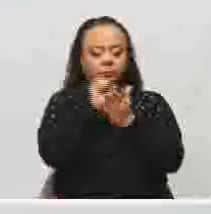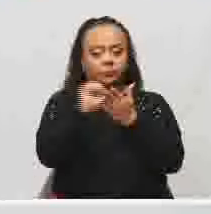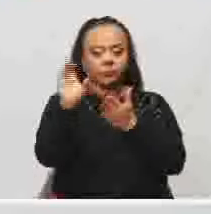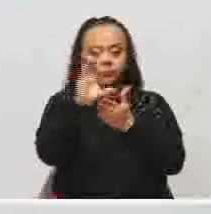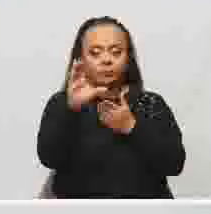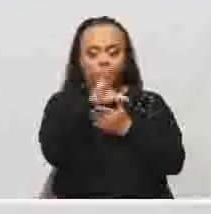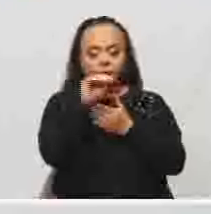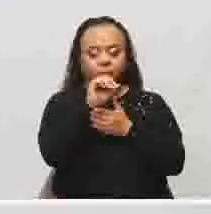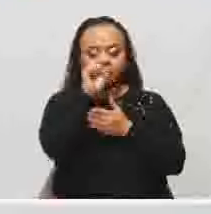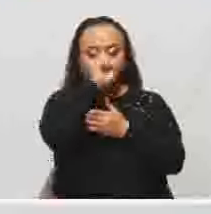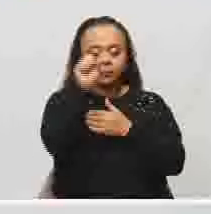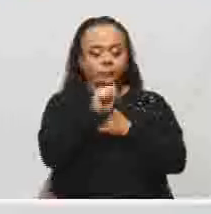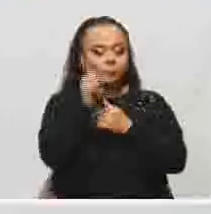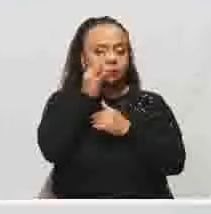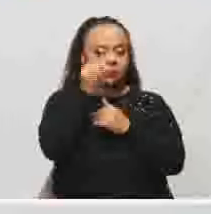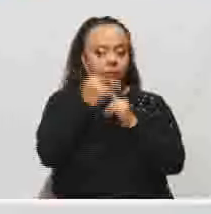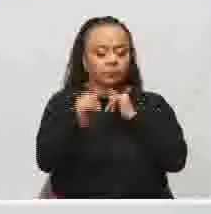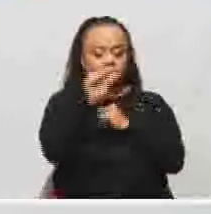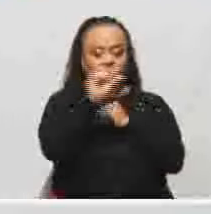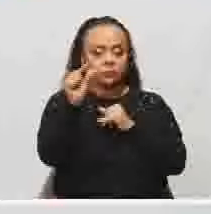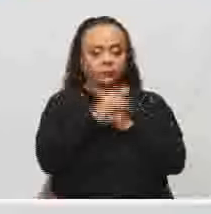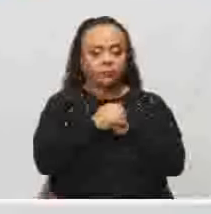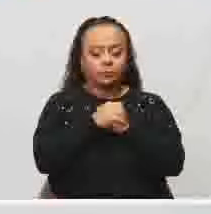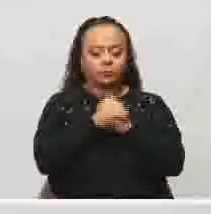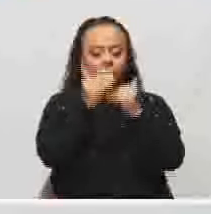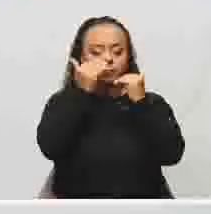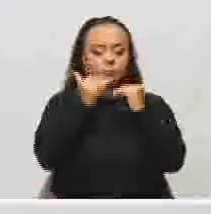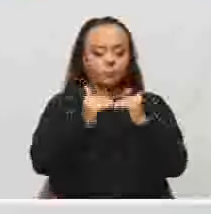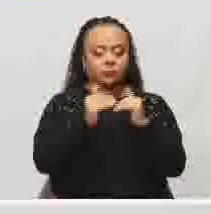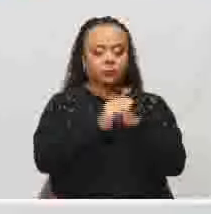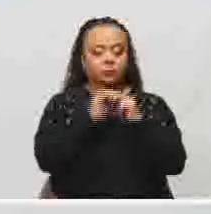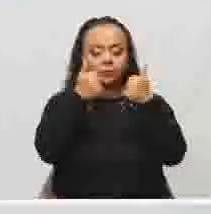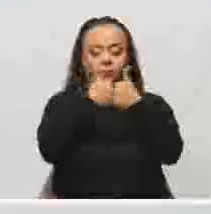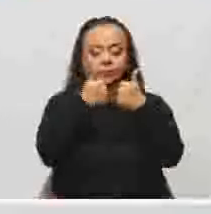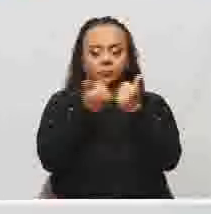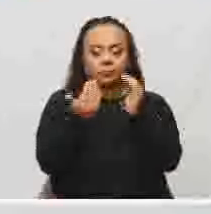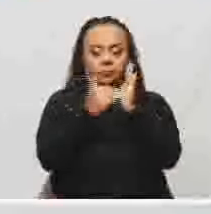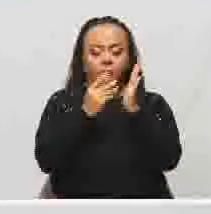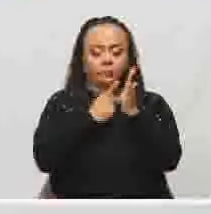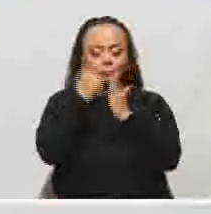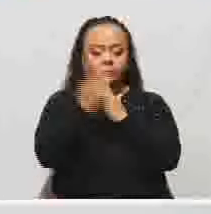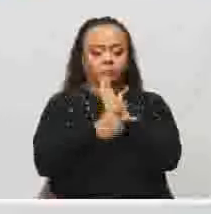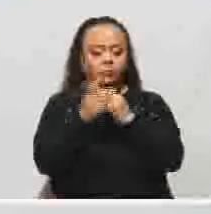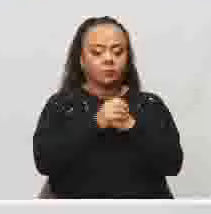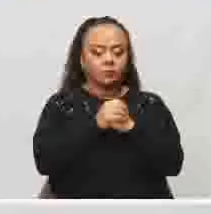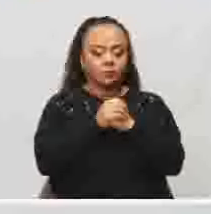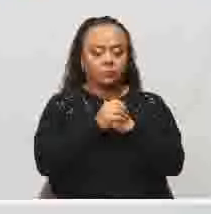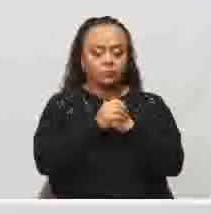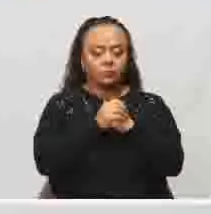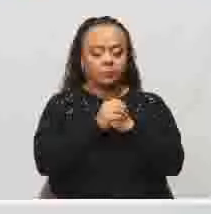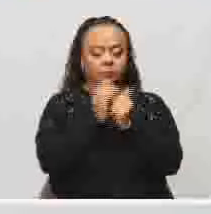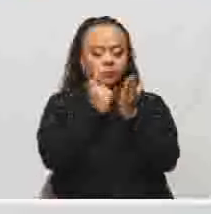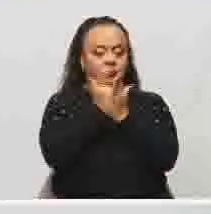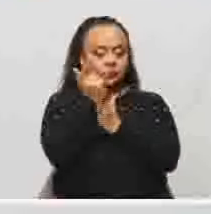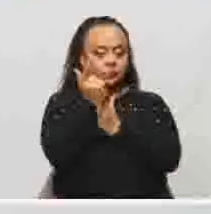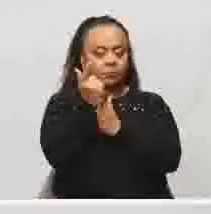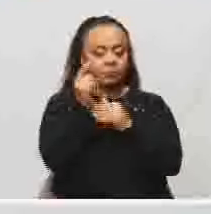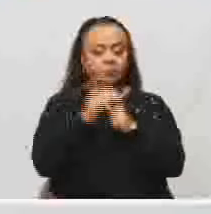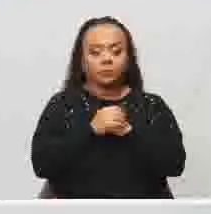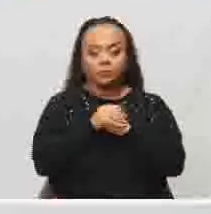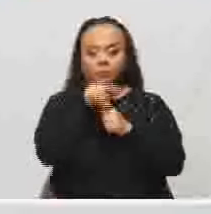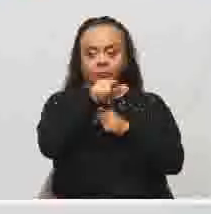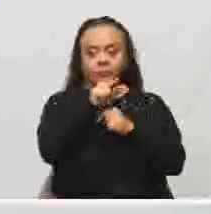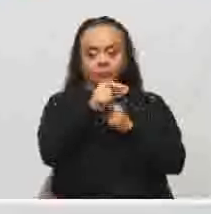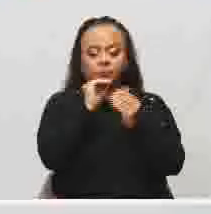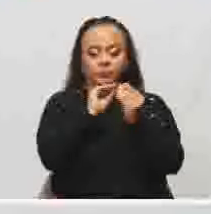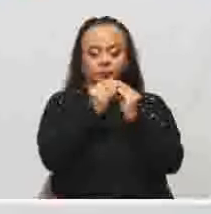rico aprisa próximo fin de semana viene el partido de reposición es en Liberia correspondiente la